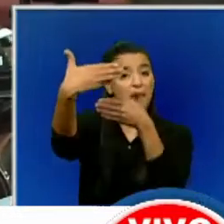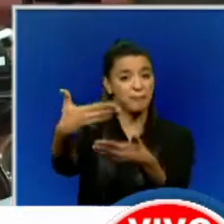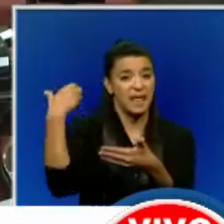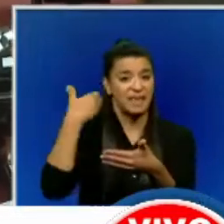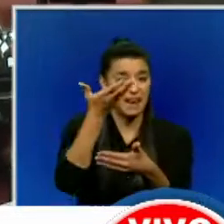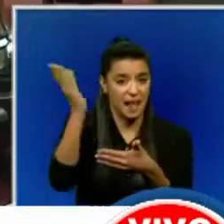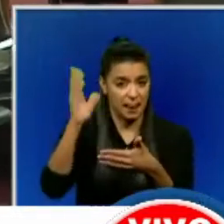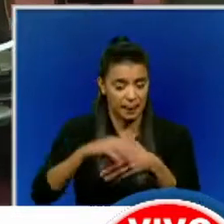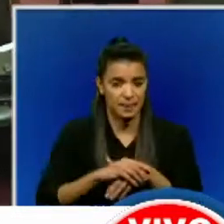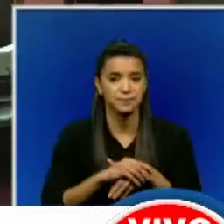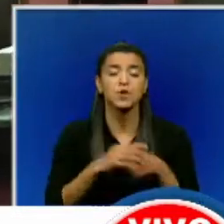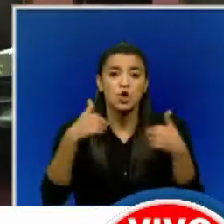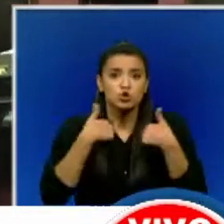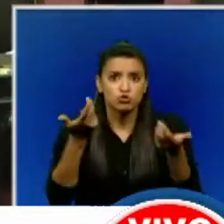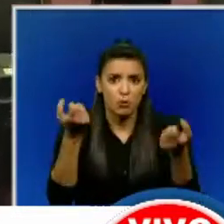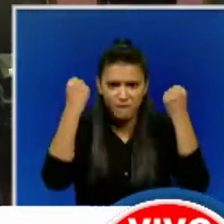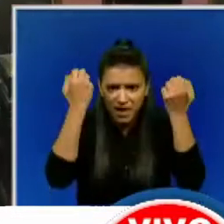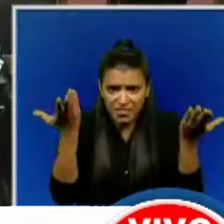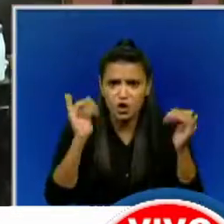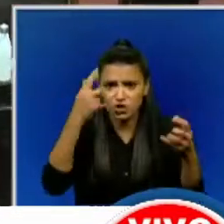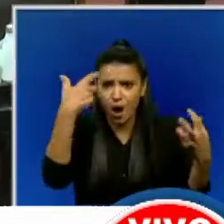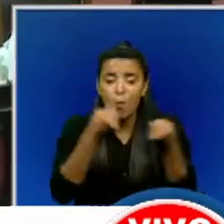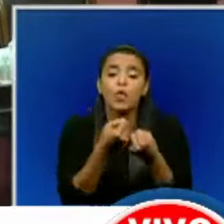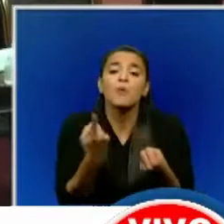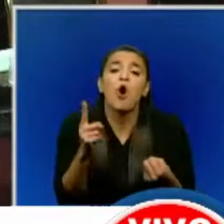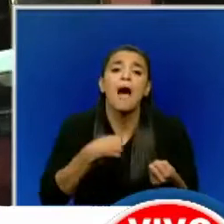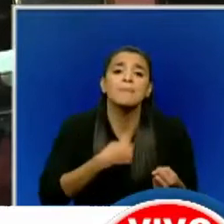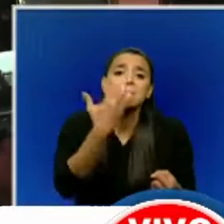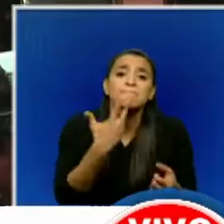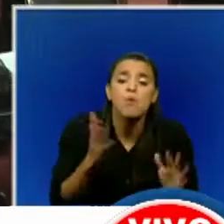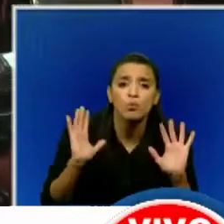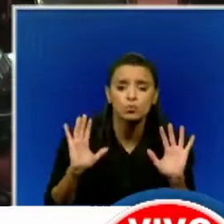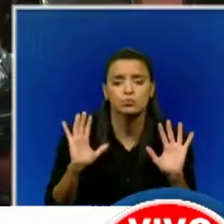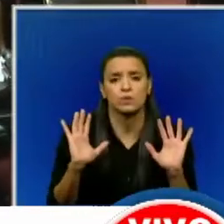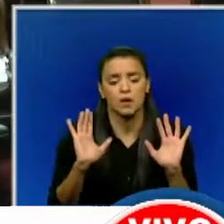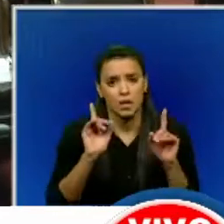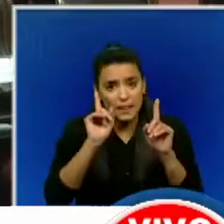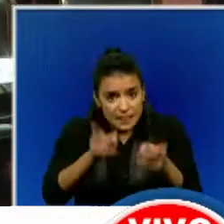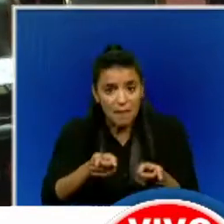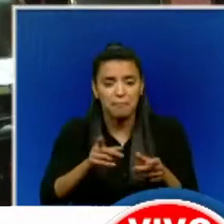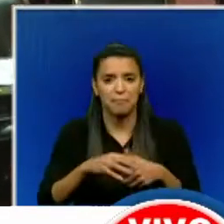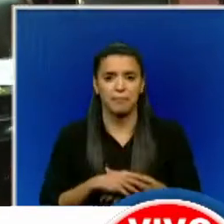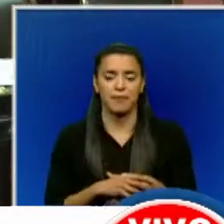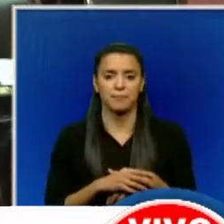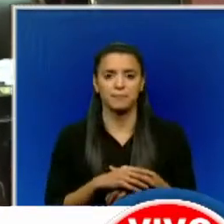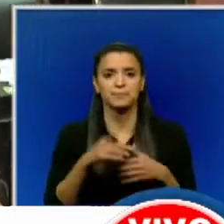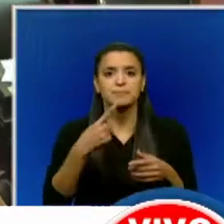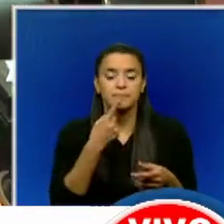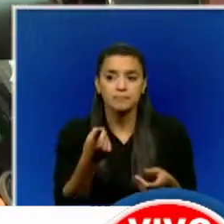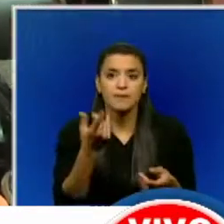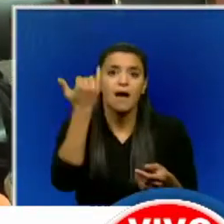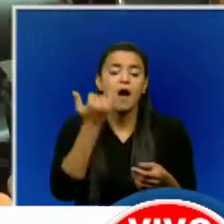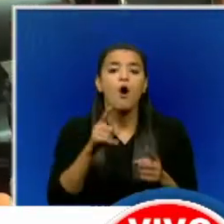general. Celebro ese acuerdo, pero me hubiera gustado que también haya